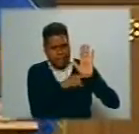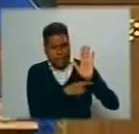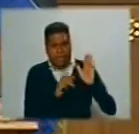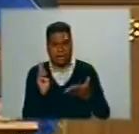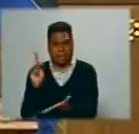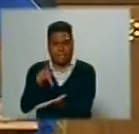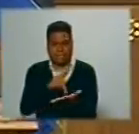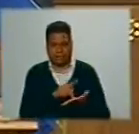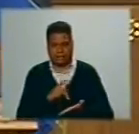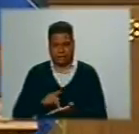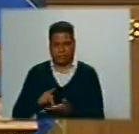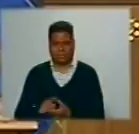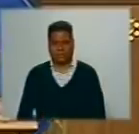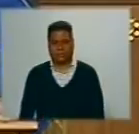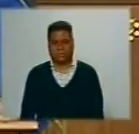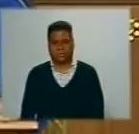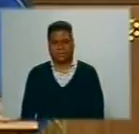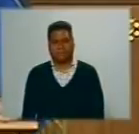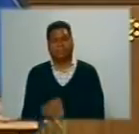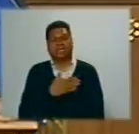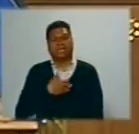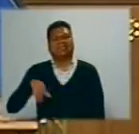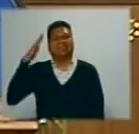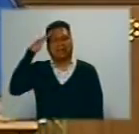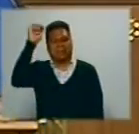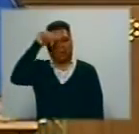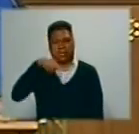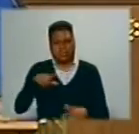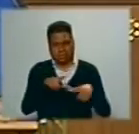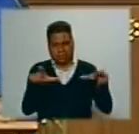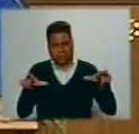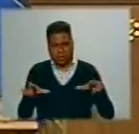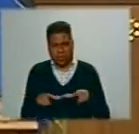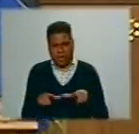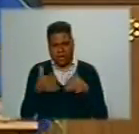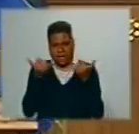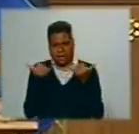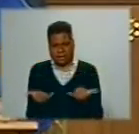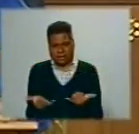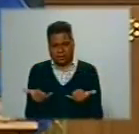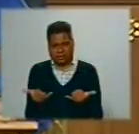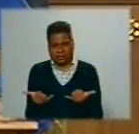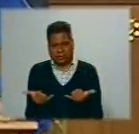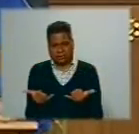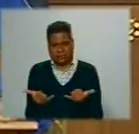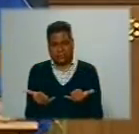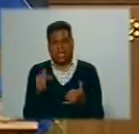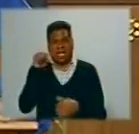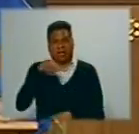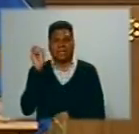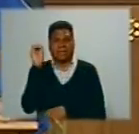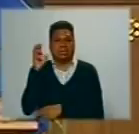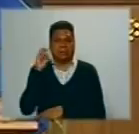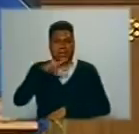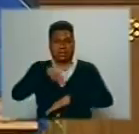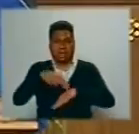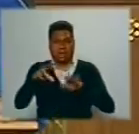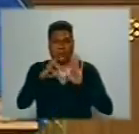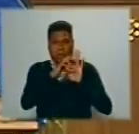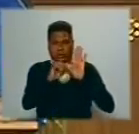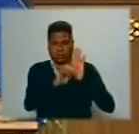participación, y queremos reconocer en este espacio y desde aquí, desde esta Asamblea Nacional Constituyente,